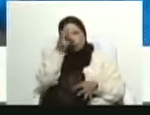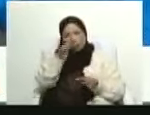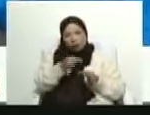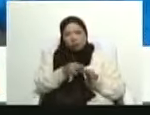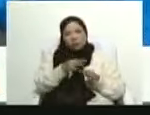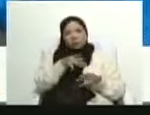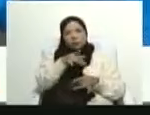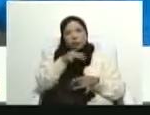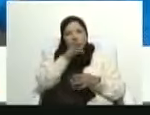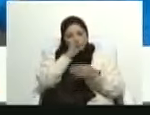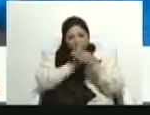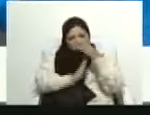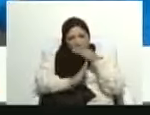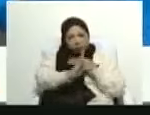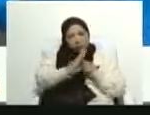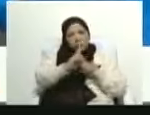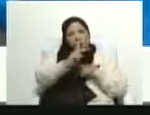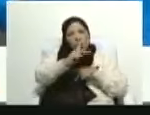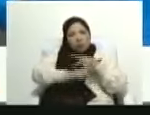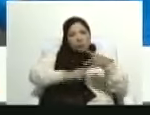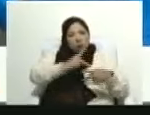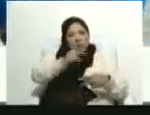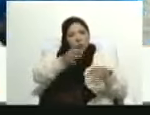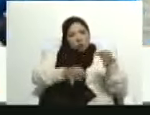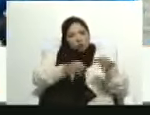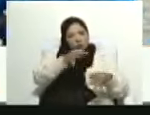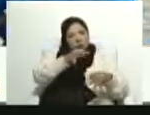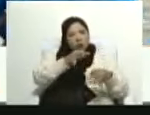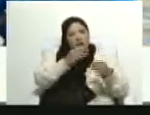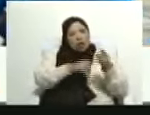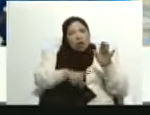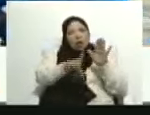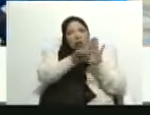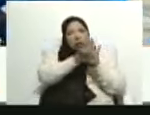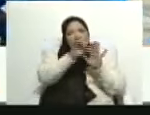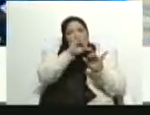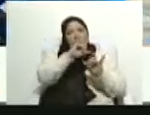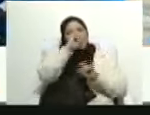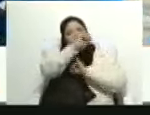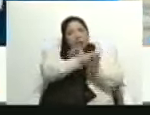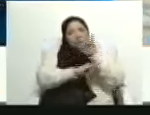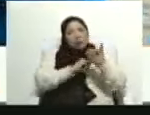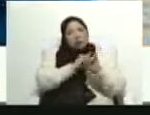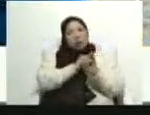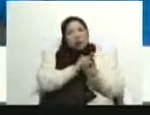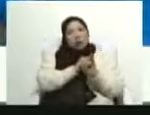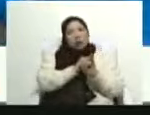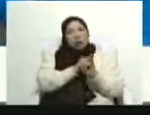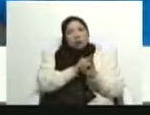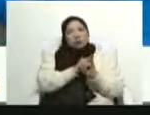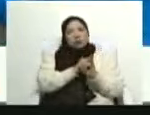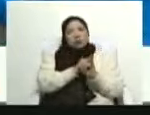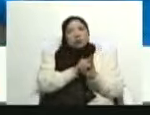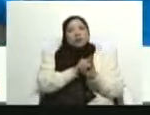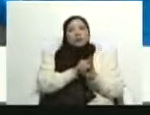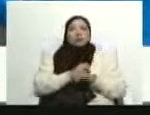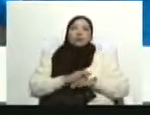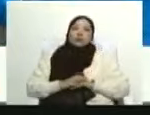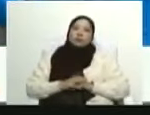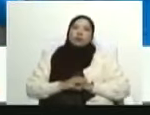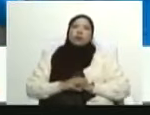activa, seguidora de los procesos jurídicos apegadas a la ley internacional, y eso, bueno, lo